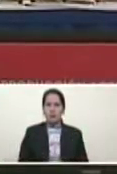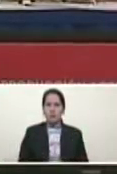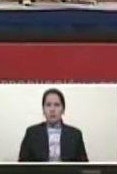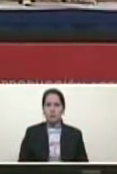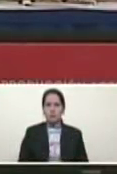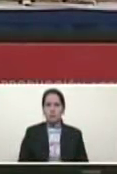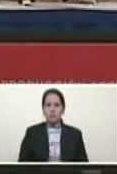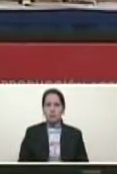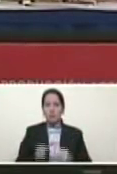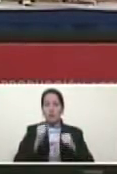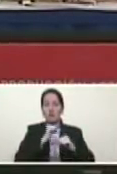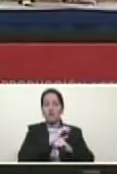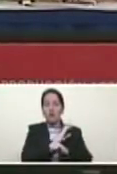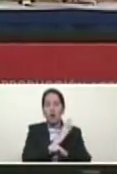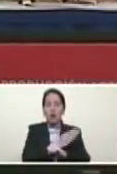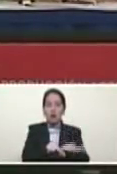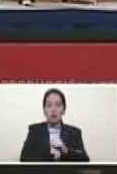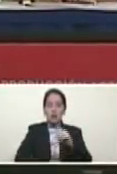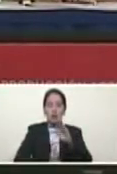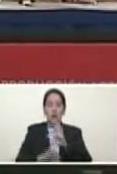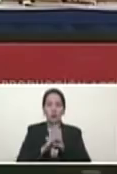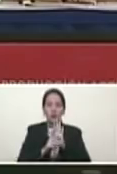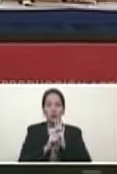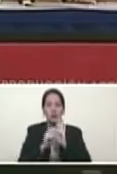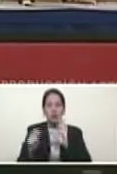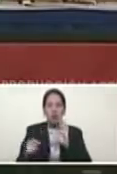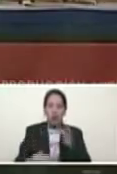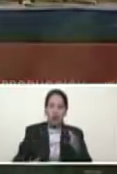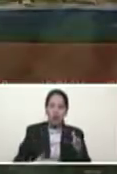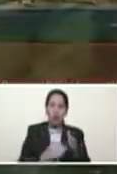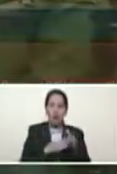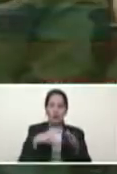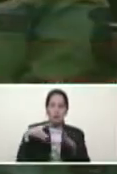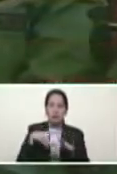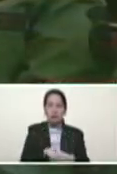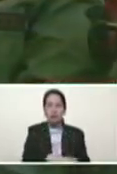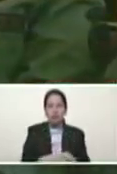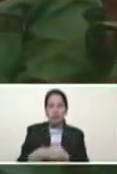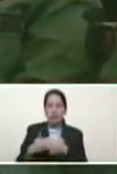y de fuerza constitucional antiimperialista a Mike Pence.